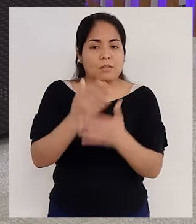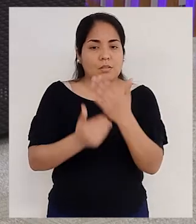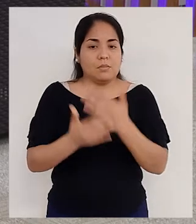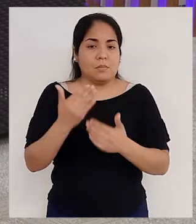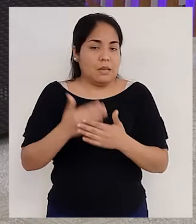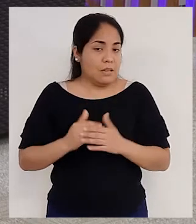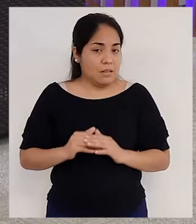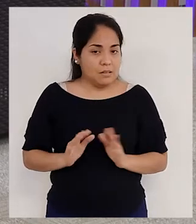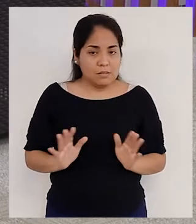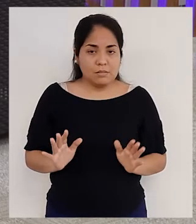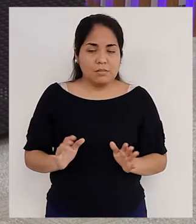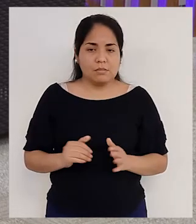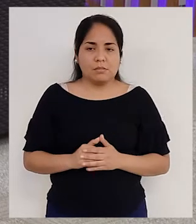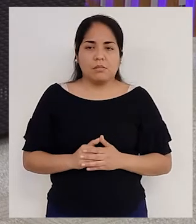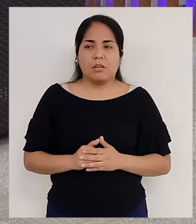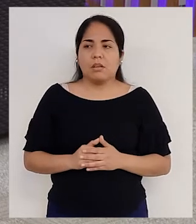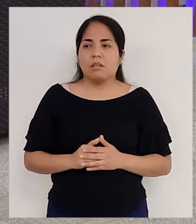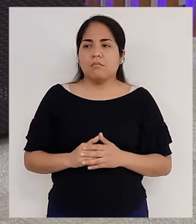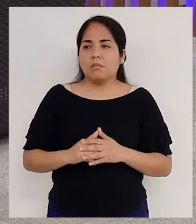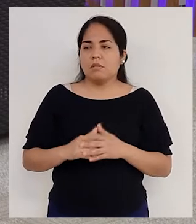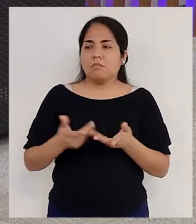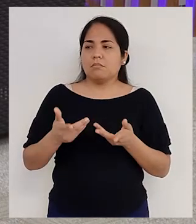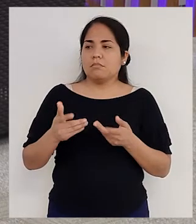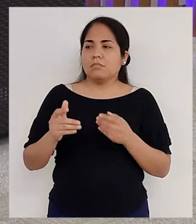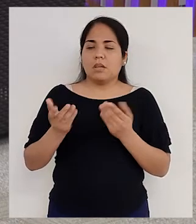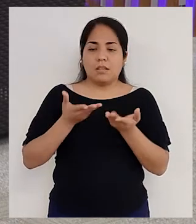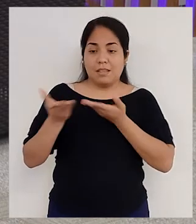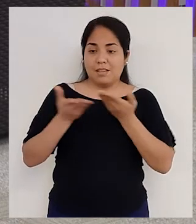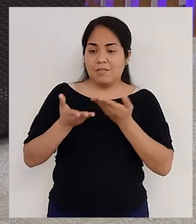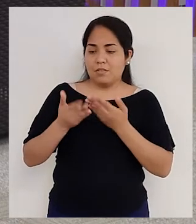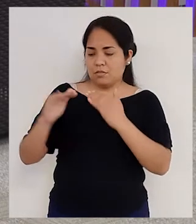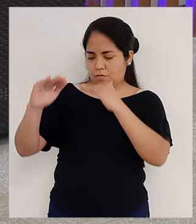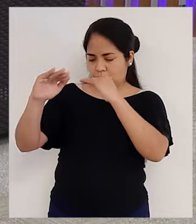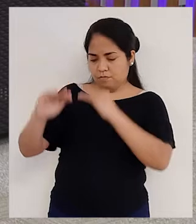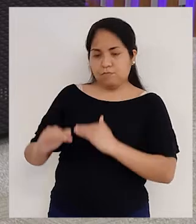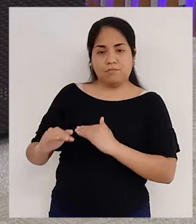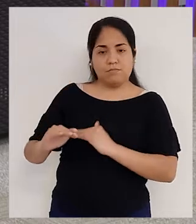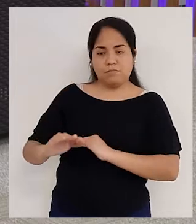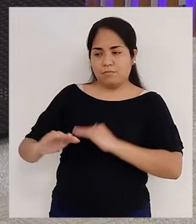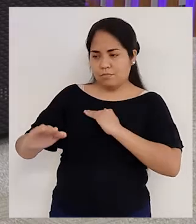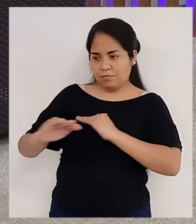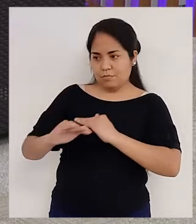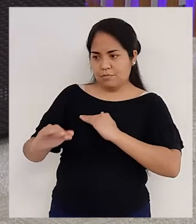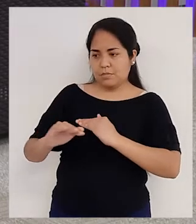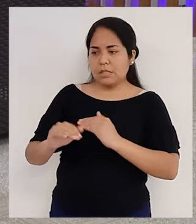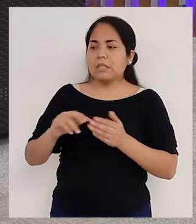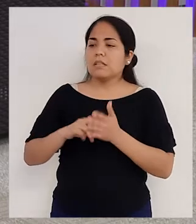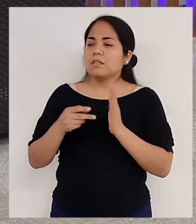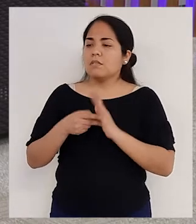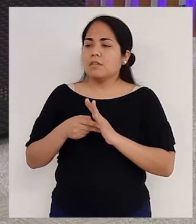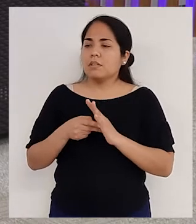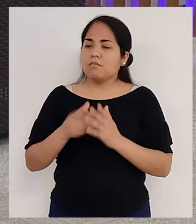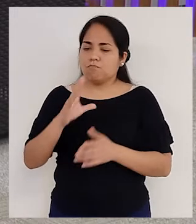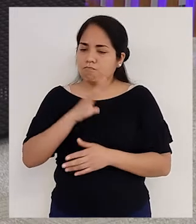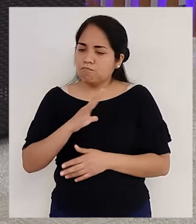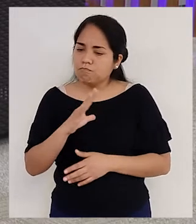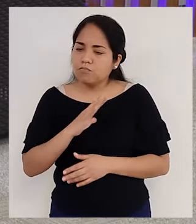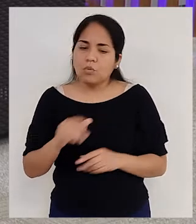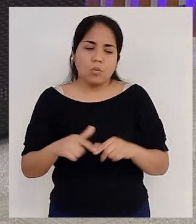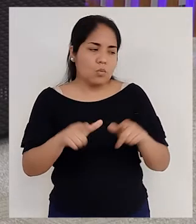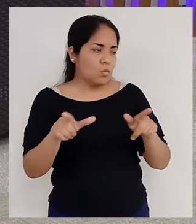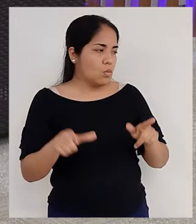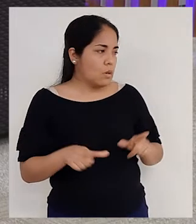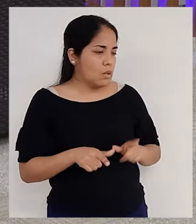con discapacidad de que la ventanilla esté más baja. Hablamos que tiene que haber un protocolo de atención, que tiene que